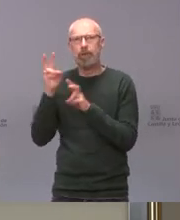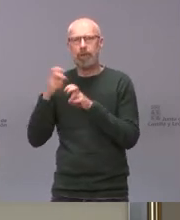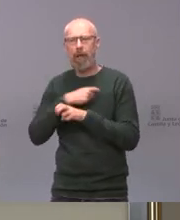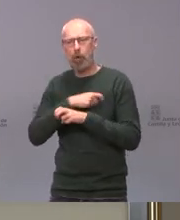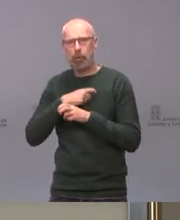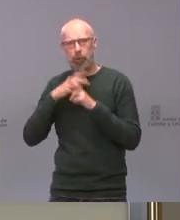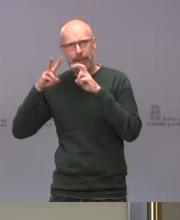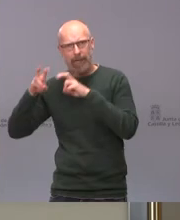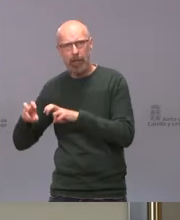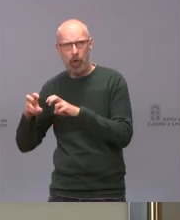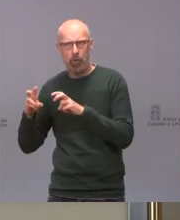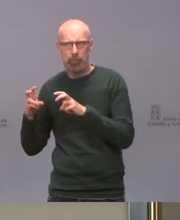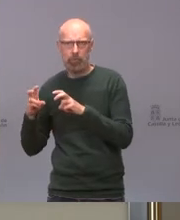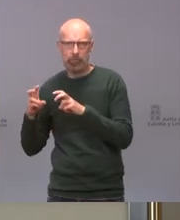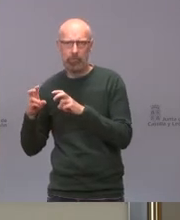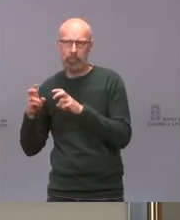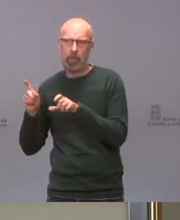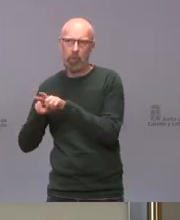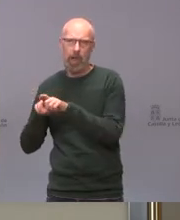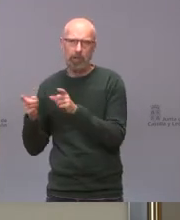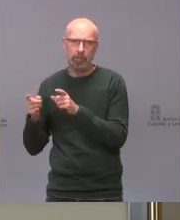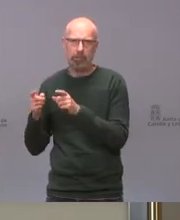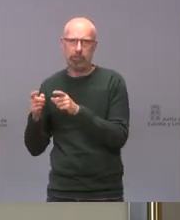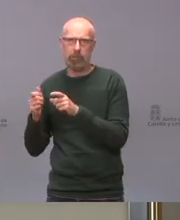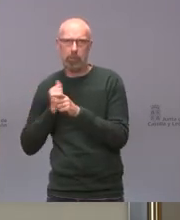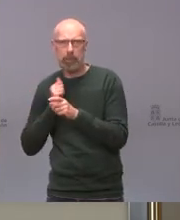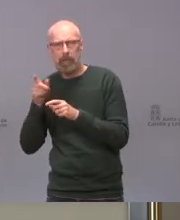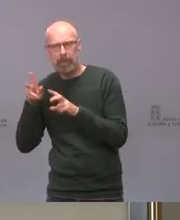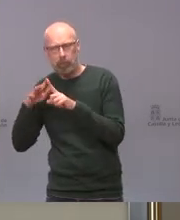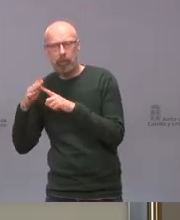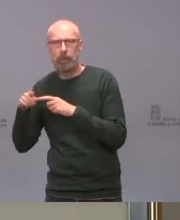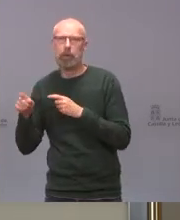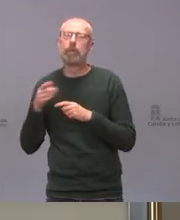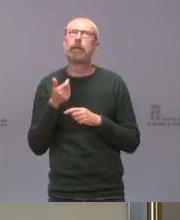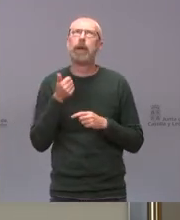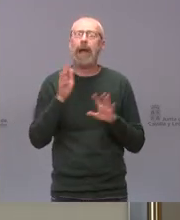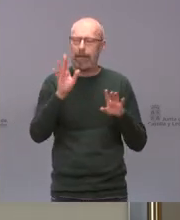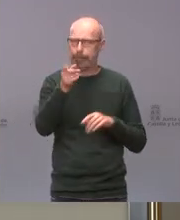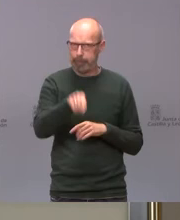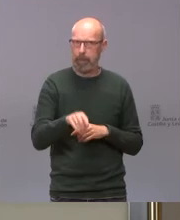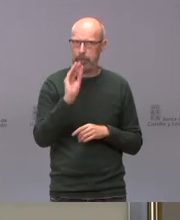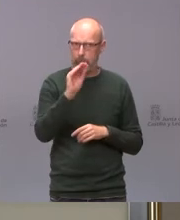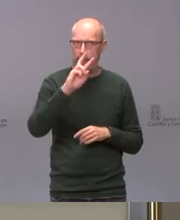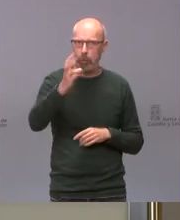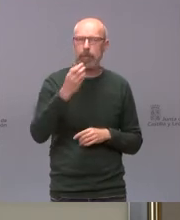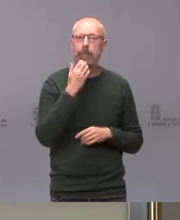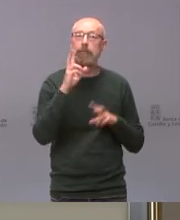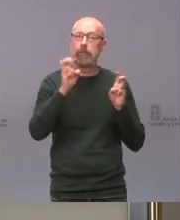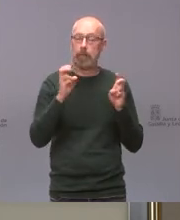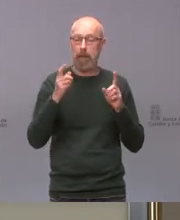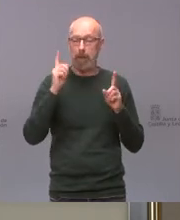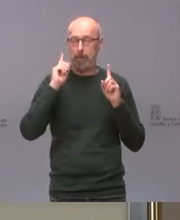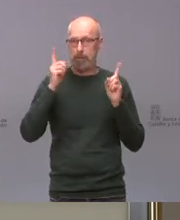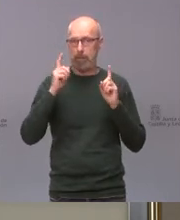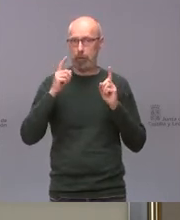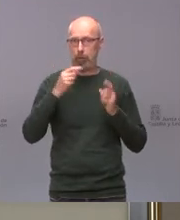investigación. Y creo que nada más. No, así, sobre la previsión de vacunas, otras comunidades, ha dicho